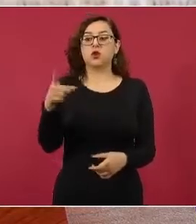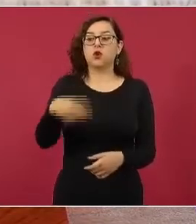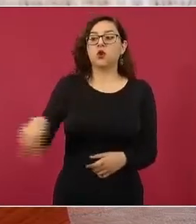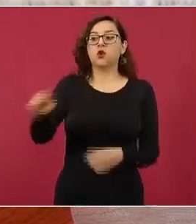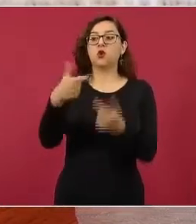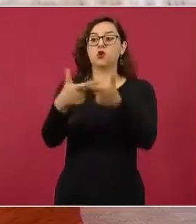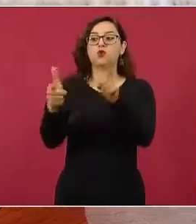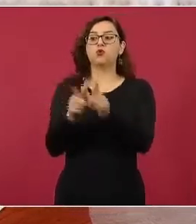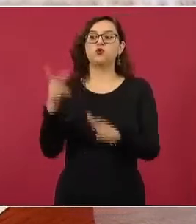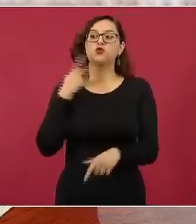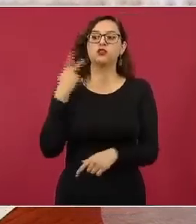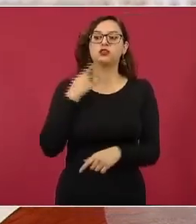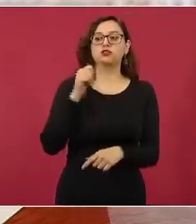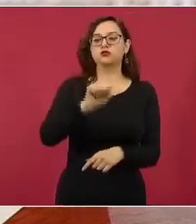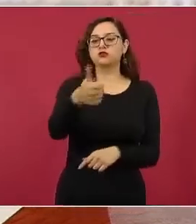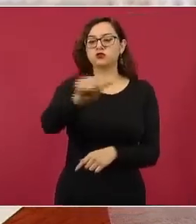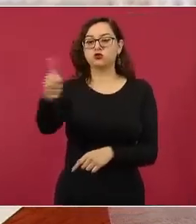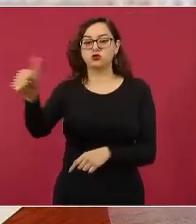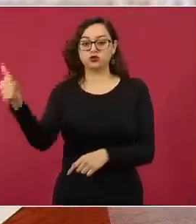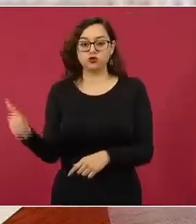me refiero a los de oposición.